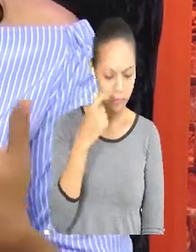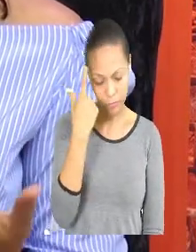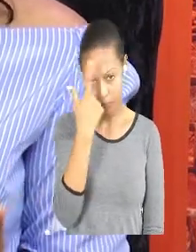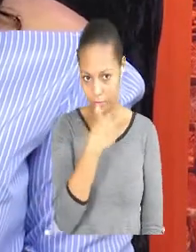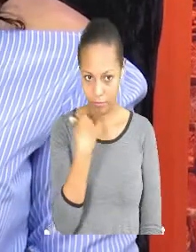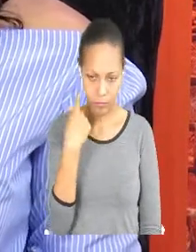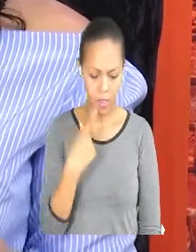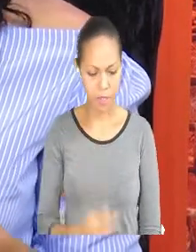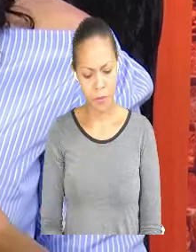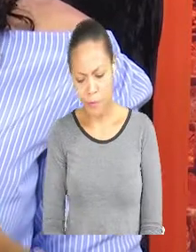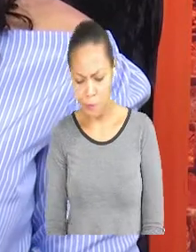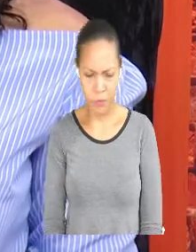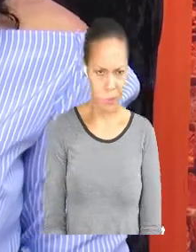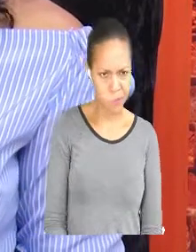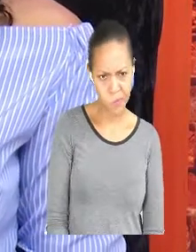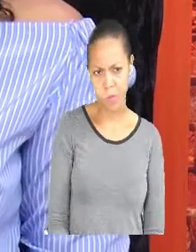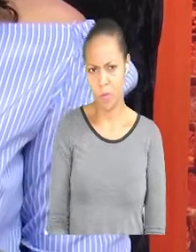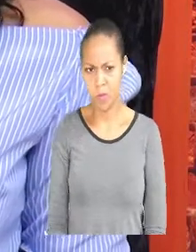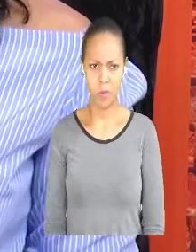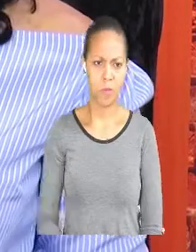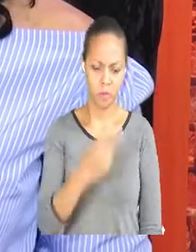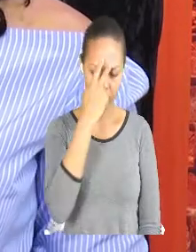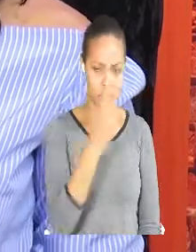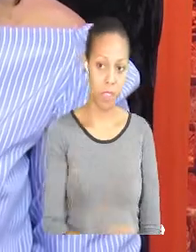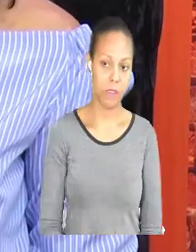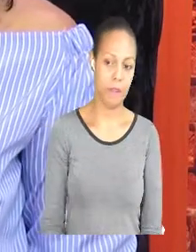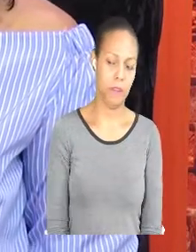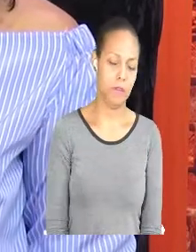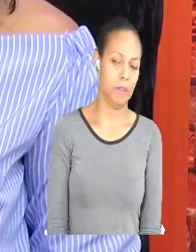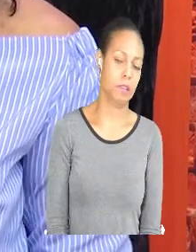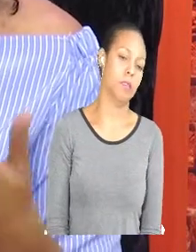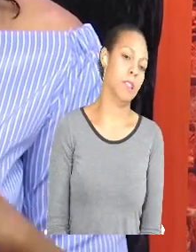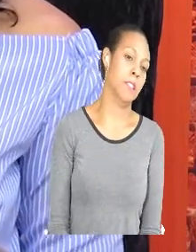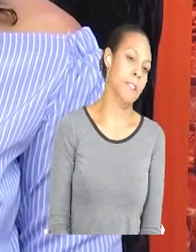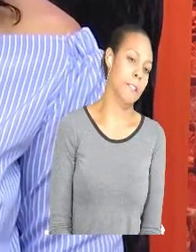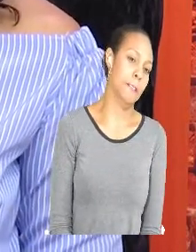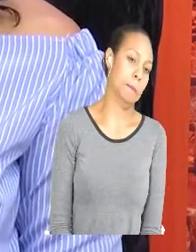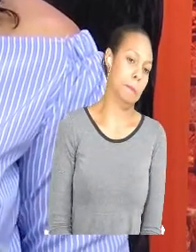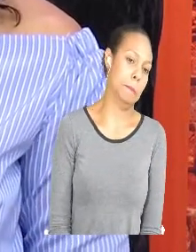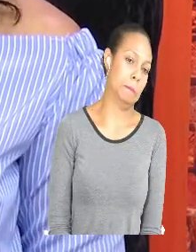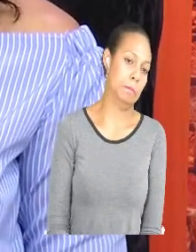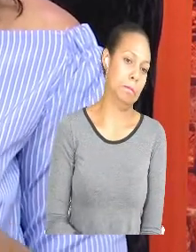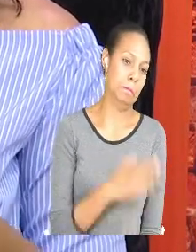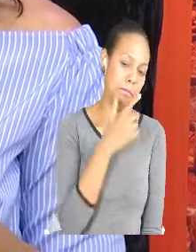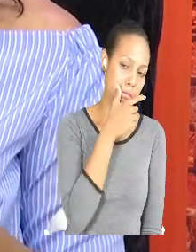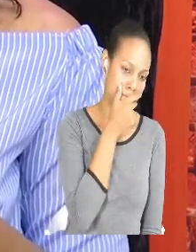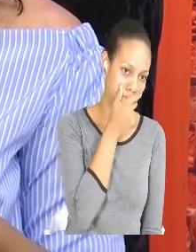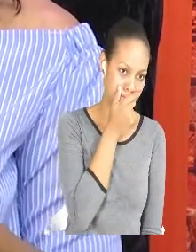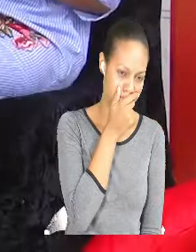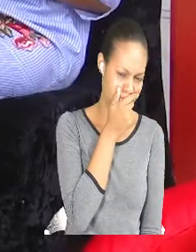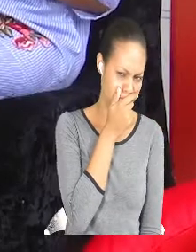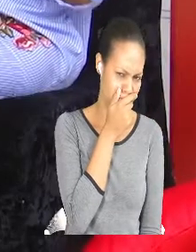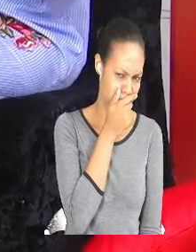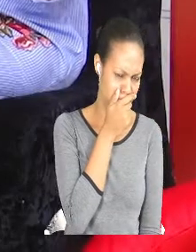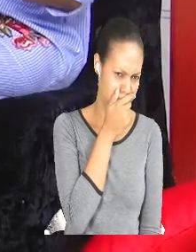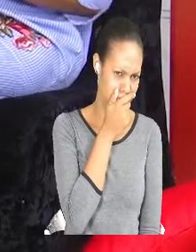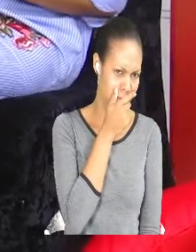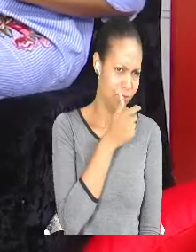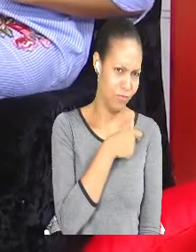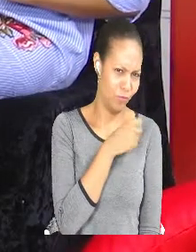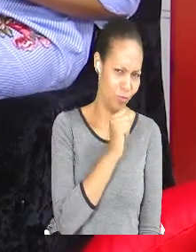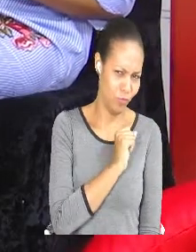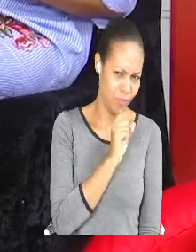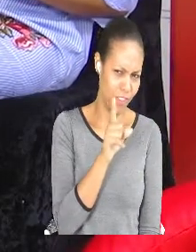de apertura, si yo veo que está molesta, entonces voy a decir, bueno, primero ser consciente de mis capacidades, ¿será que yo voy a poder asumir esa